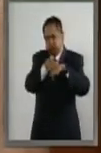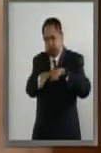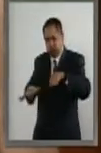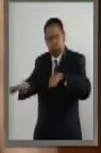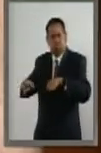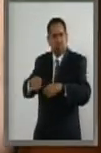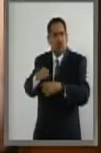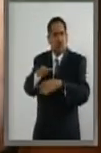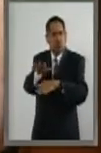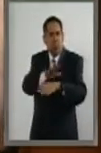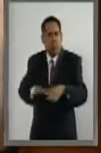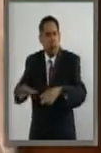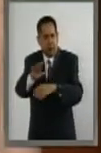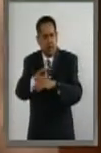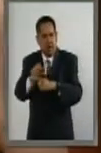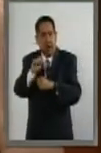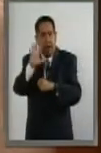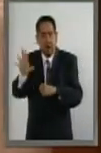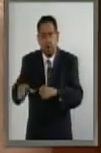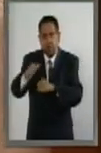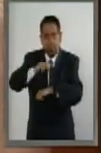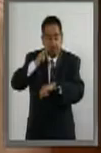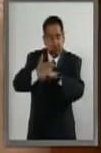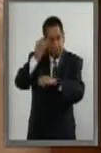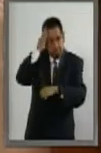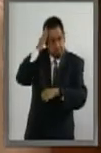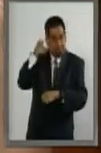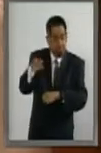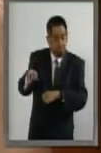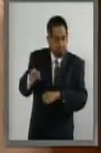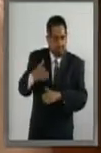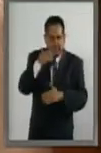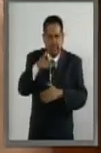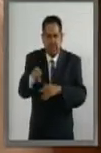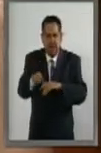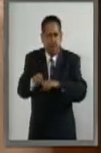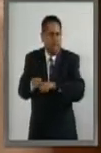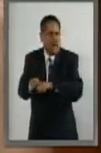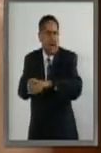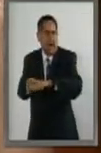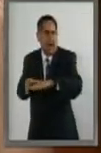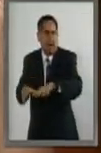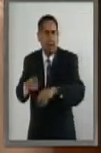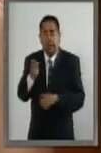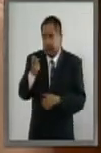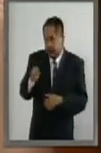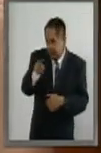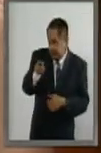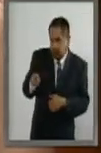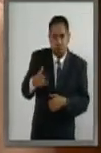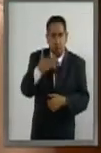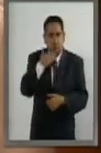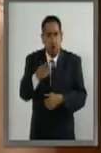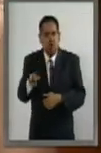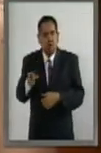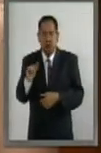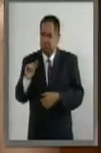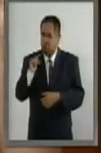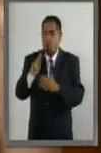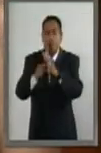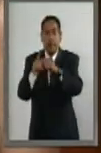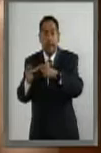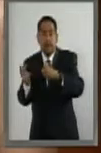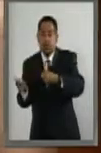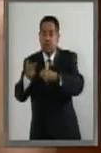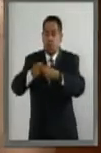y diplomática en la región, misma que ha trabajado intensamente por expandir, y esto se ve reflejado en su reciente readmisión ante la